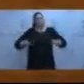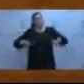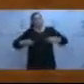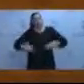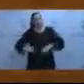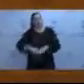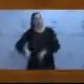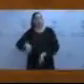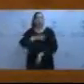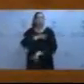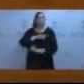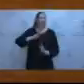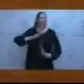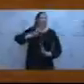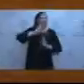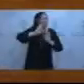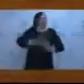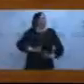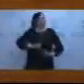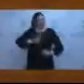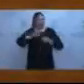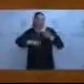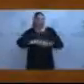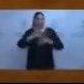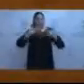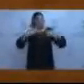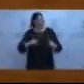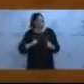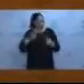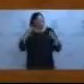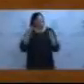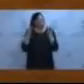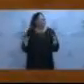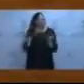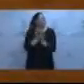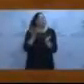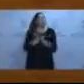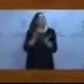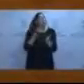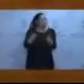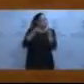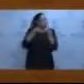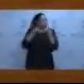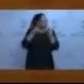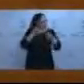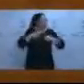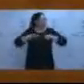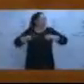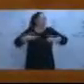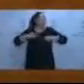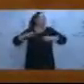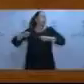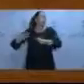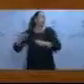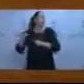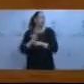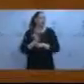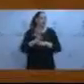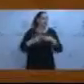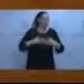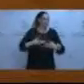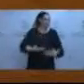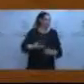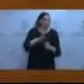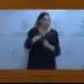de ambición. Lo que está claro es que debería hacer unos cursos acelerados de negociación, porque los va a necesitar. Pero